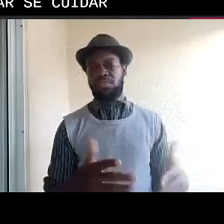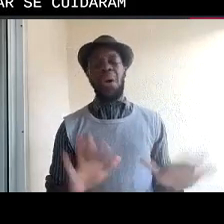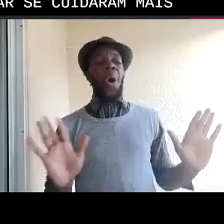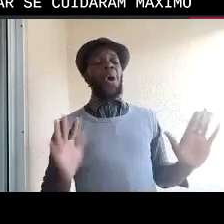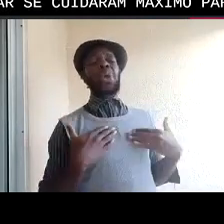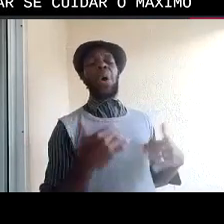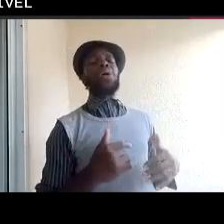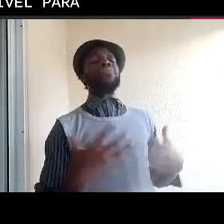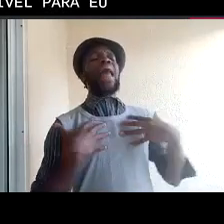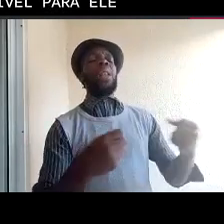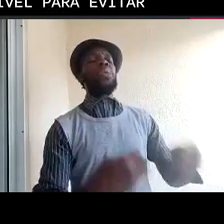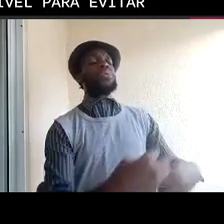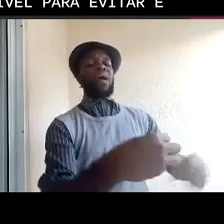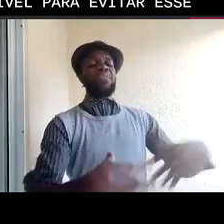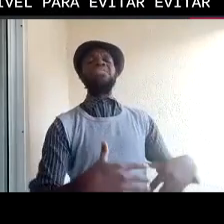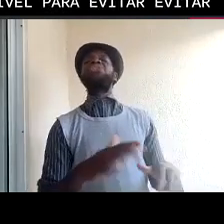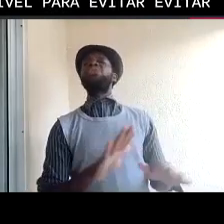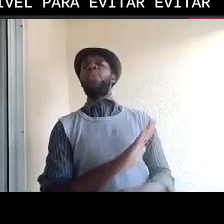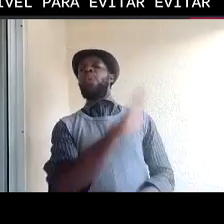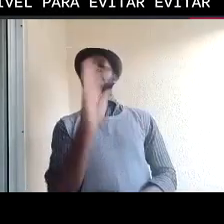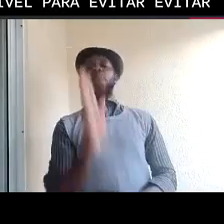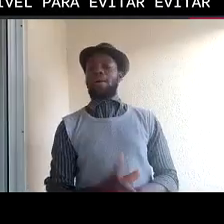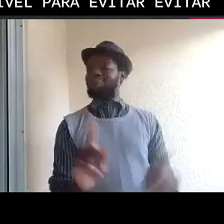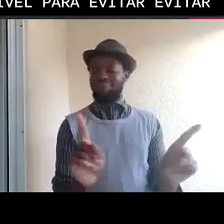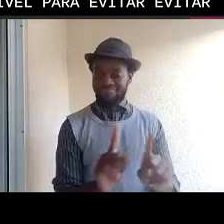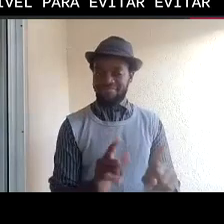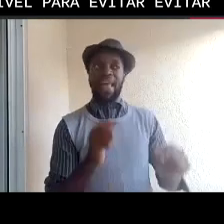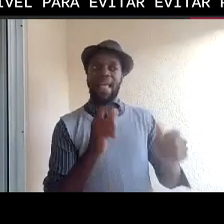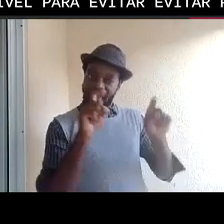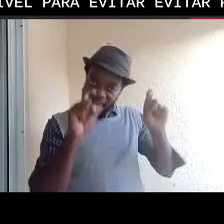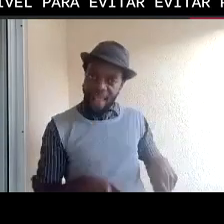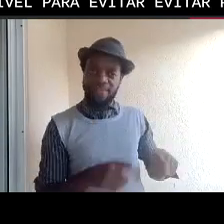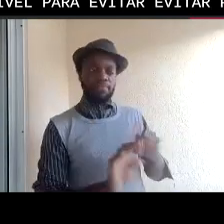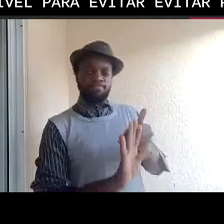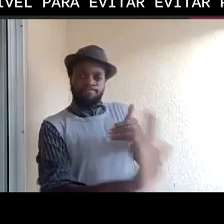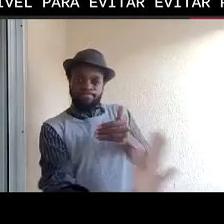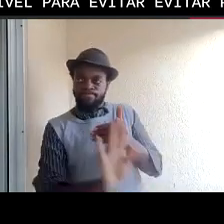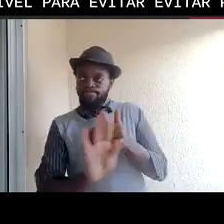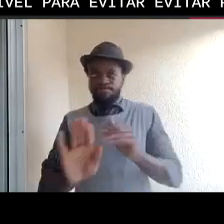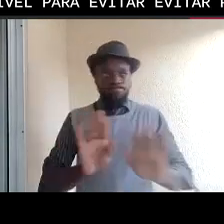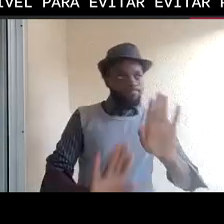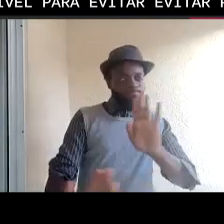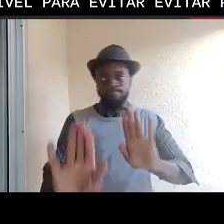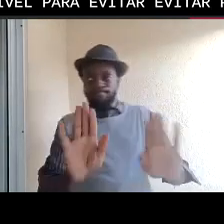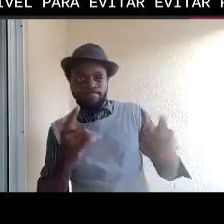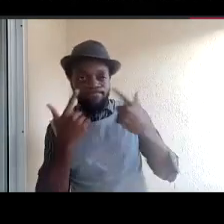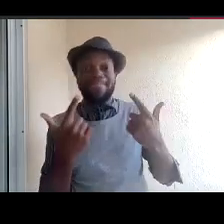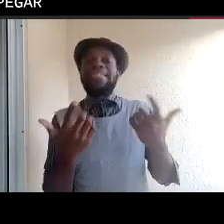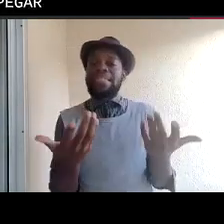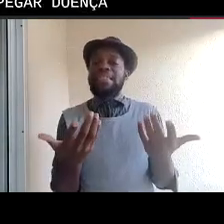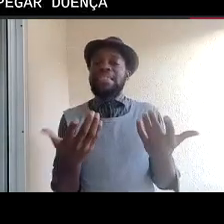evitar, para prevenir. Y ese es el problema muy grande de América Latina, y no